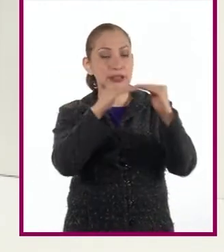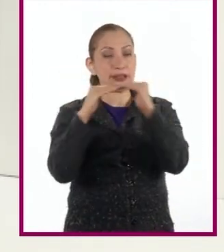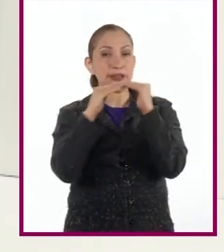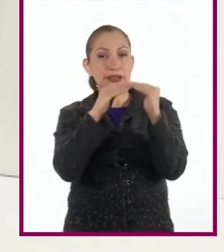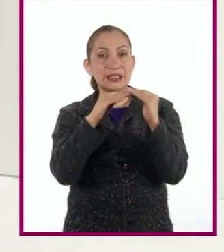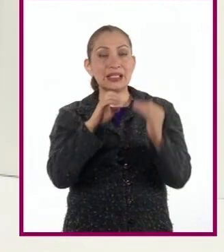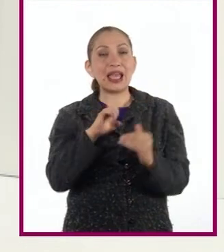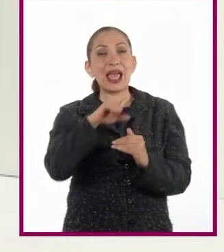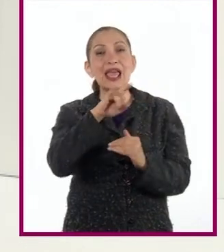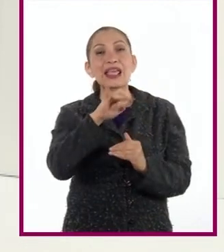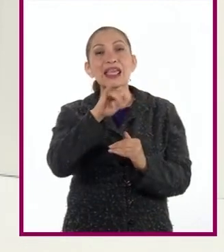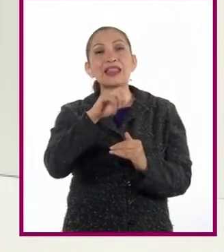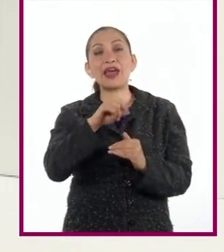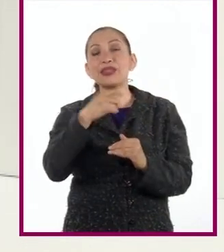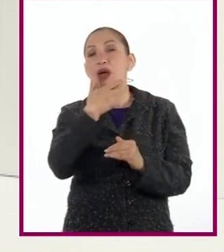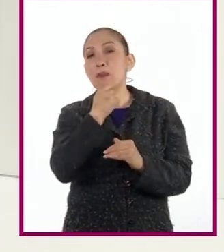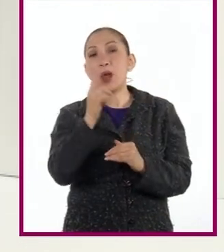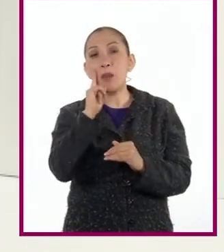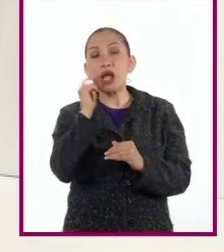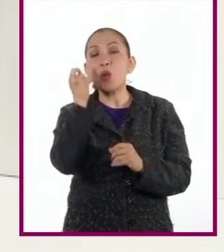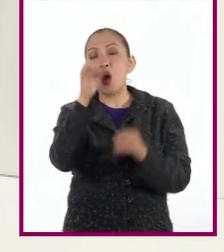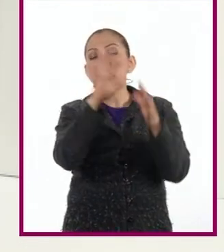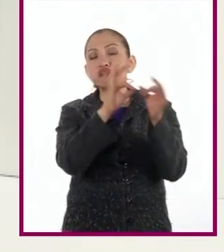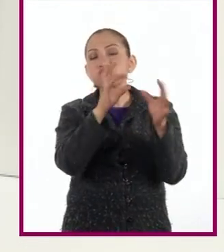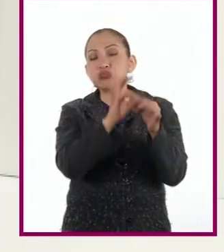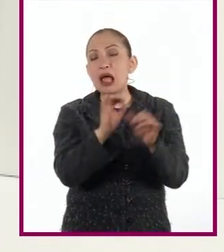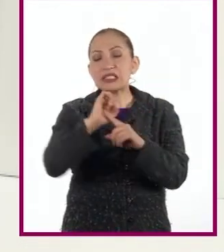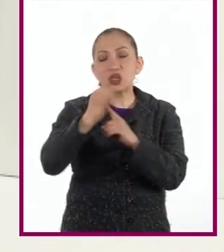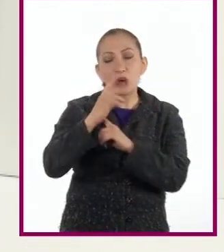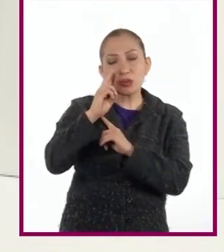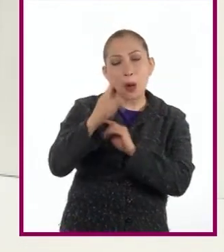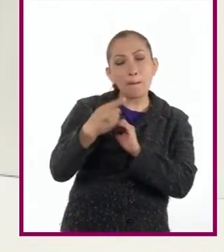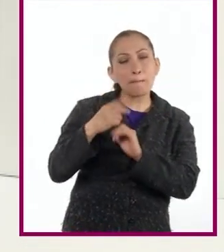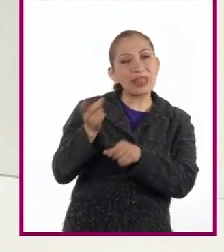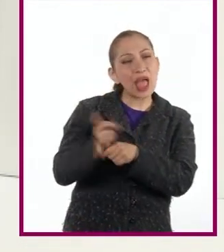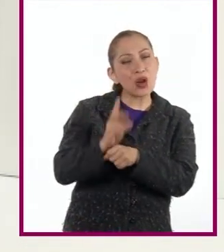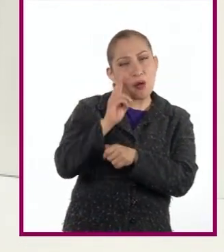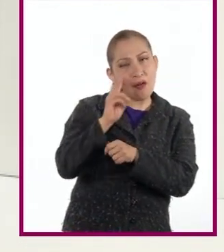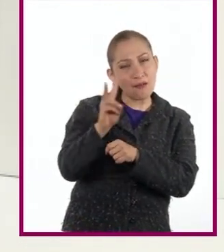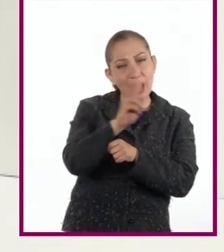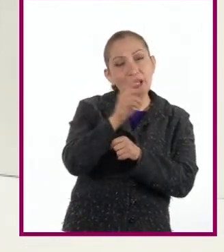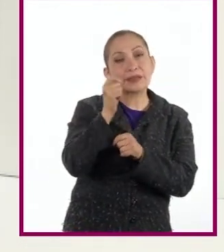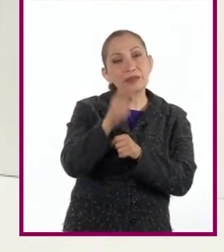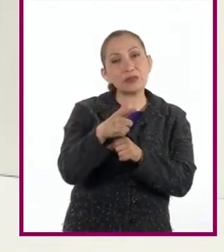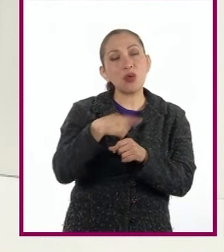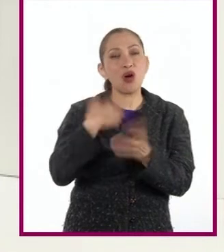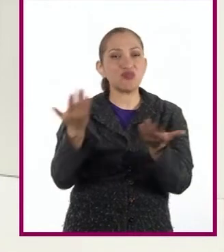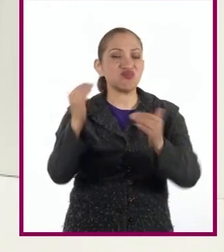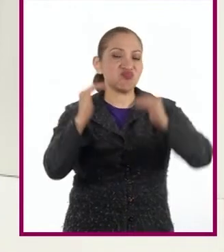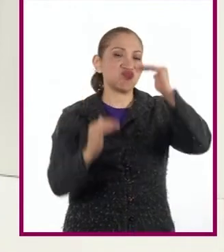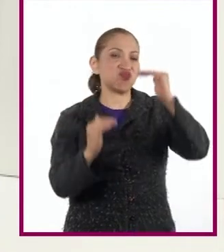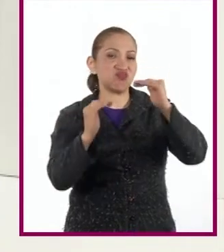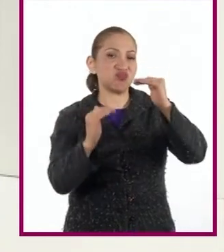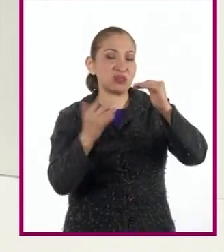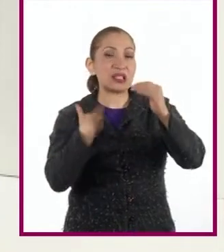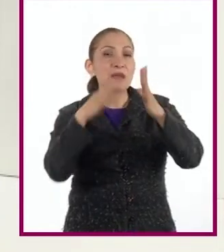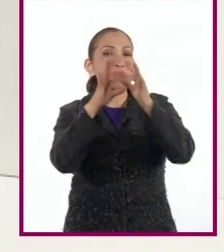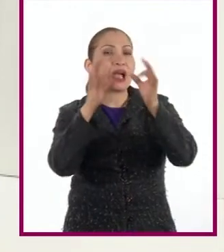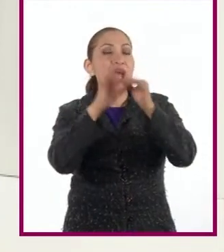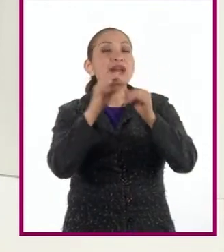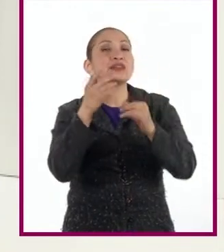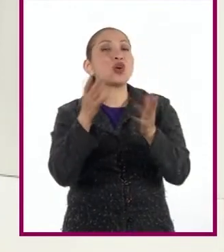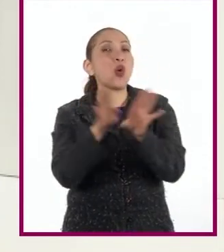género. Esto mediante algunas definiciones y situaciones cotidianas que tienen que ver con la inequidad y